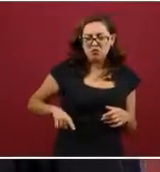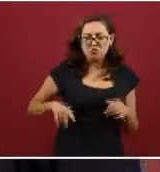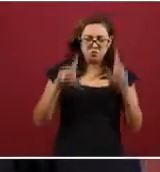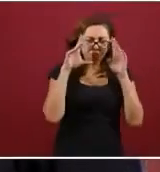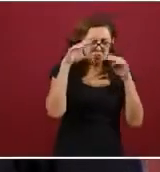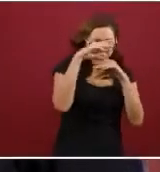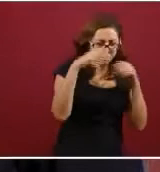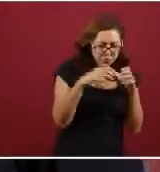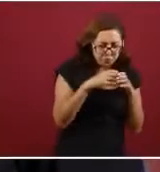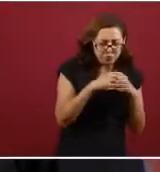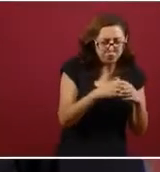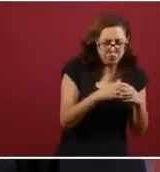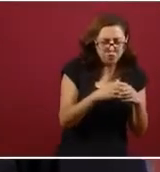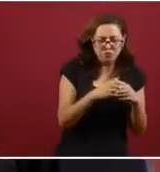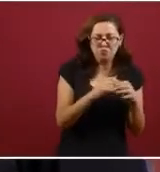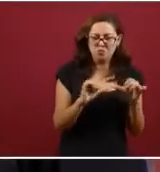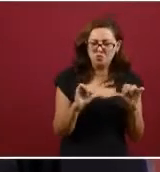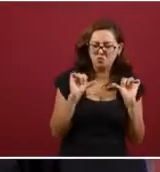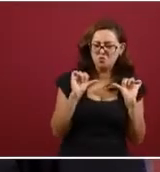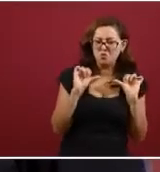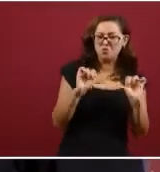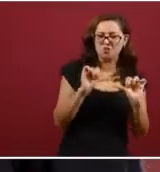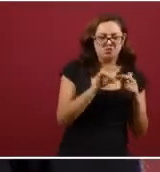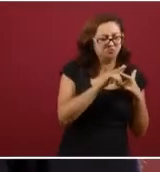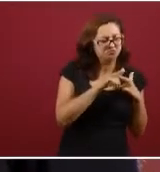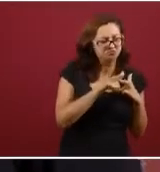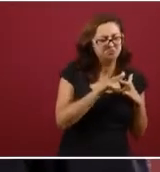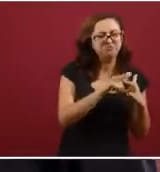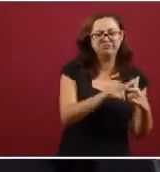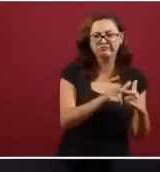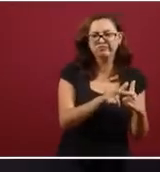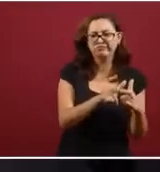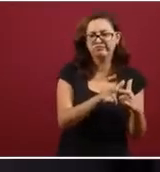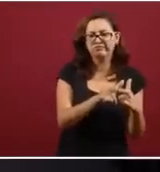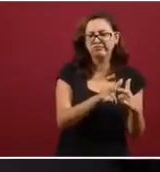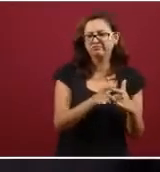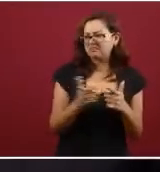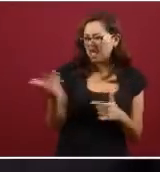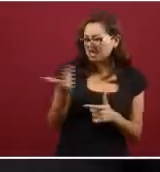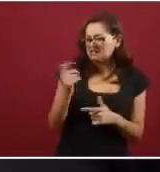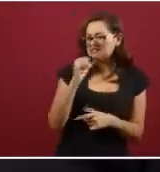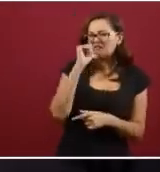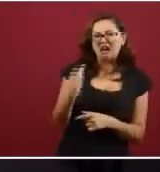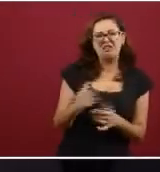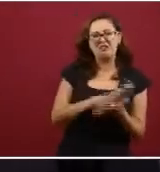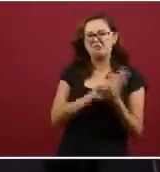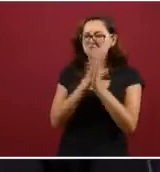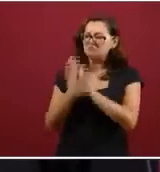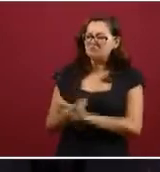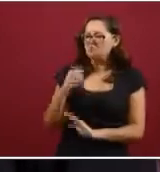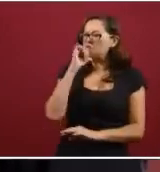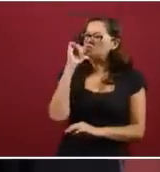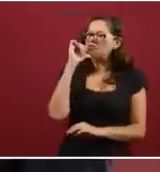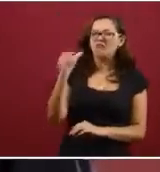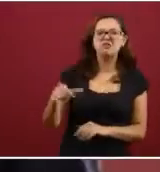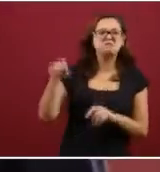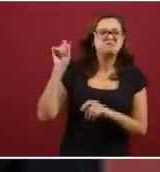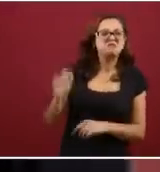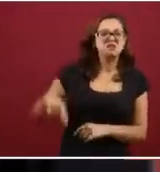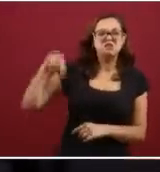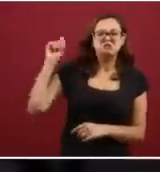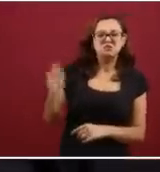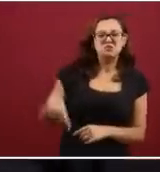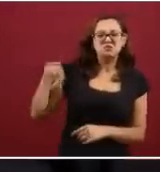de mantener el statu quo, de no llevar a cabo cambios, pues